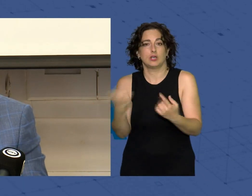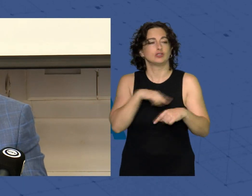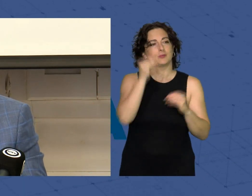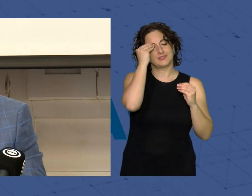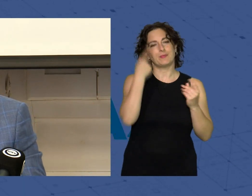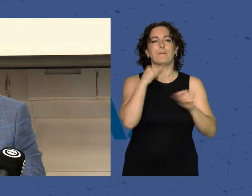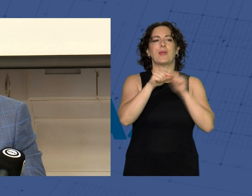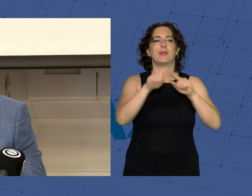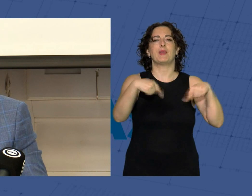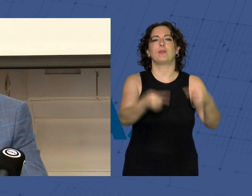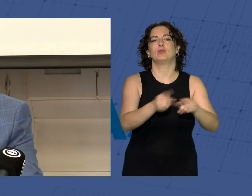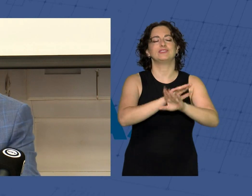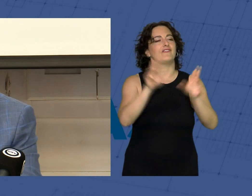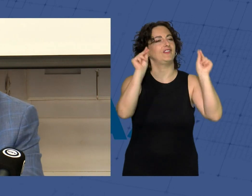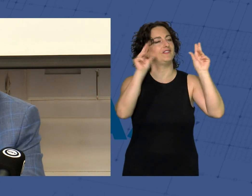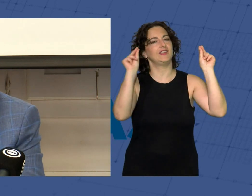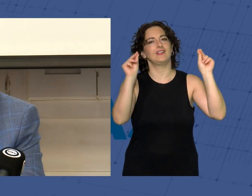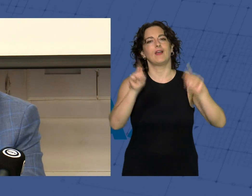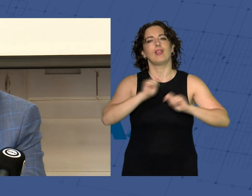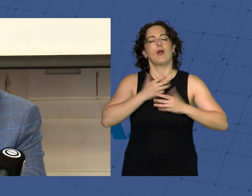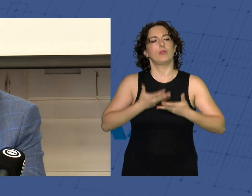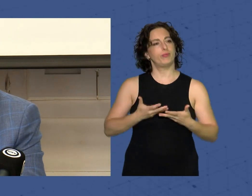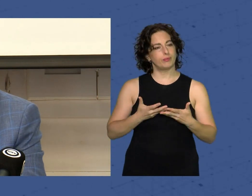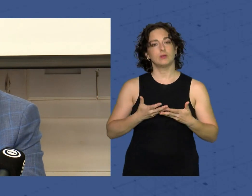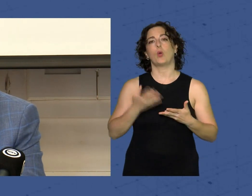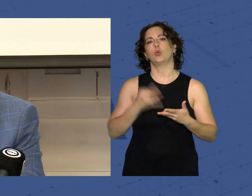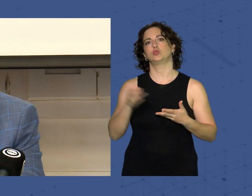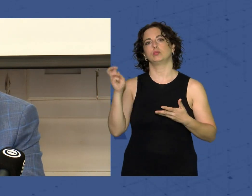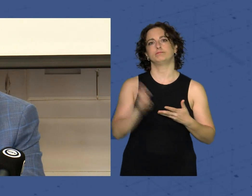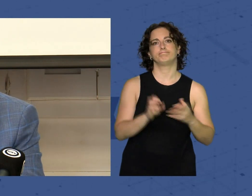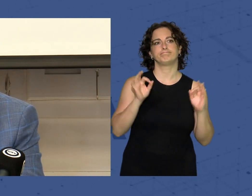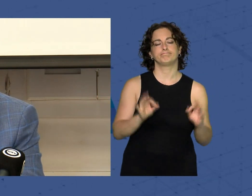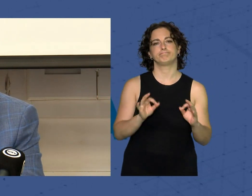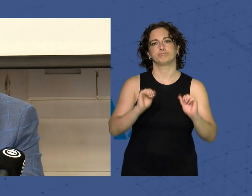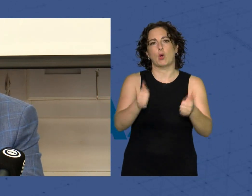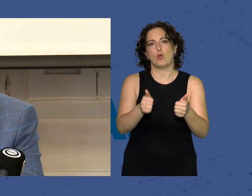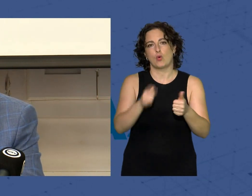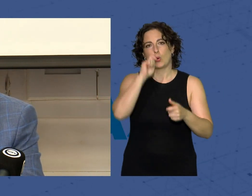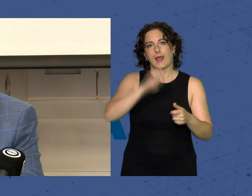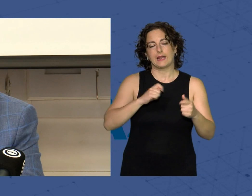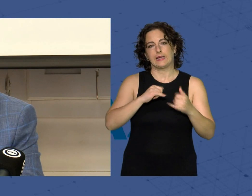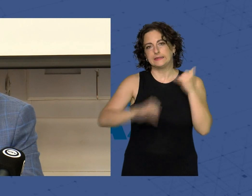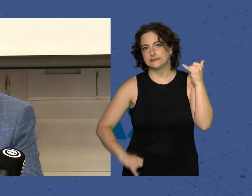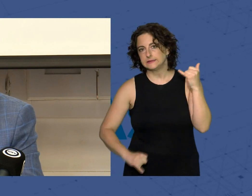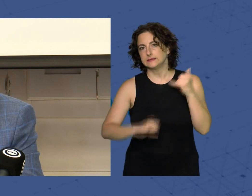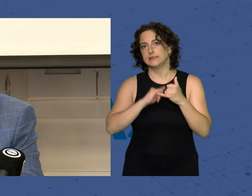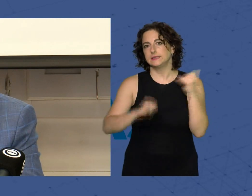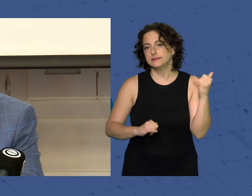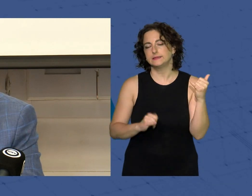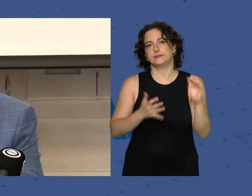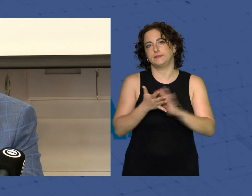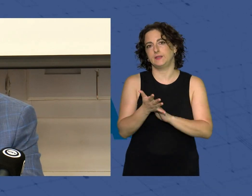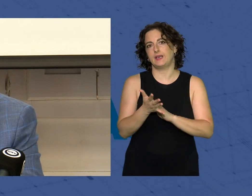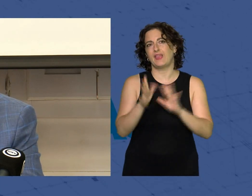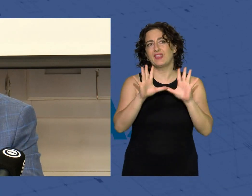la pospandemia estaba acabando y nos iba a dar un respiro. Vino la crisis, como he comentado, de Ucrania, una crisis que supuso un